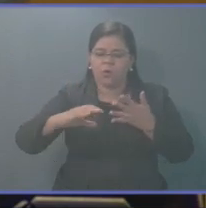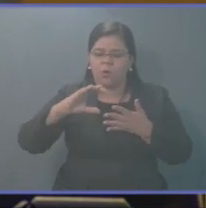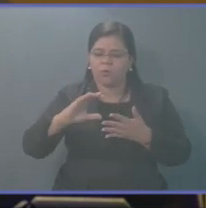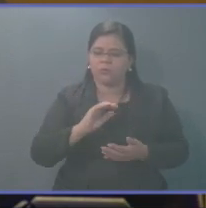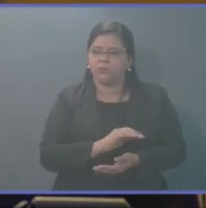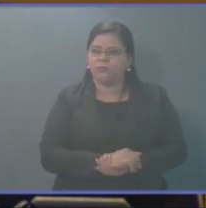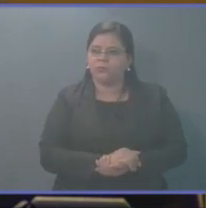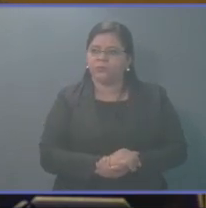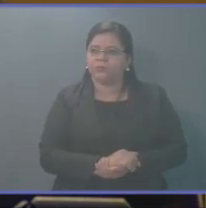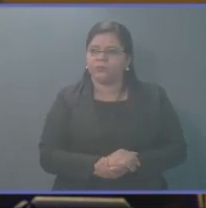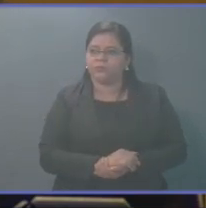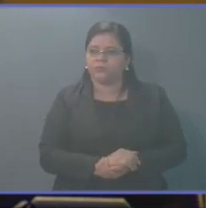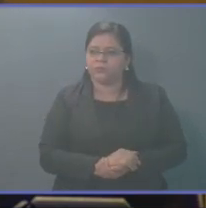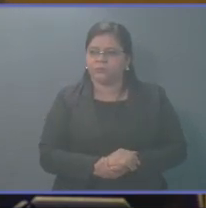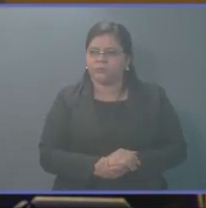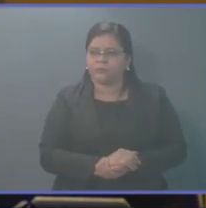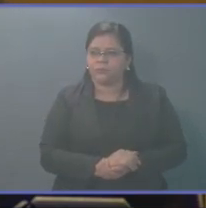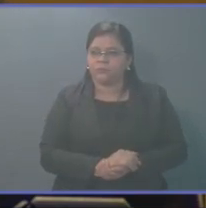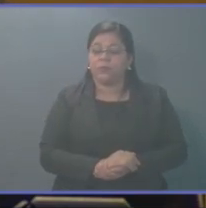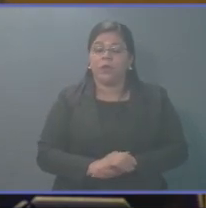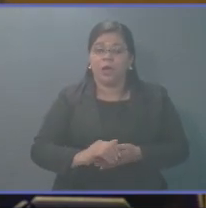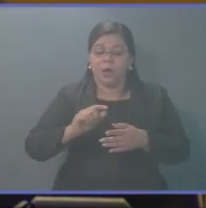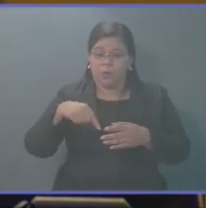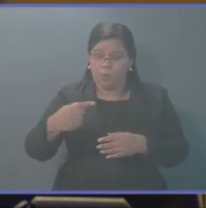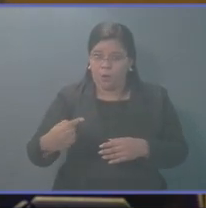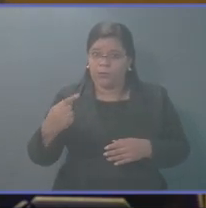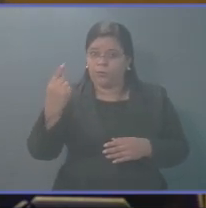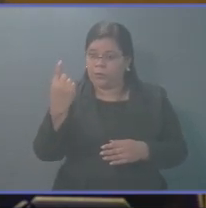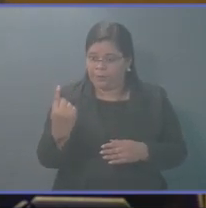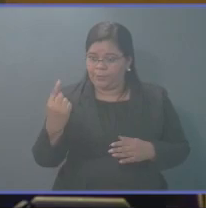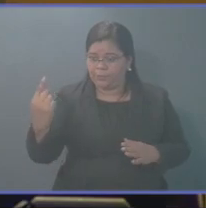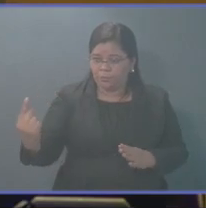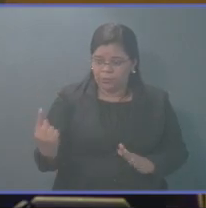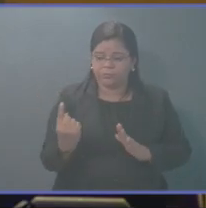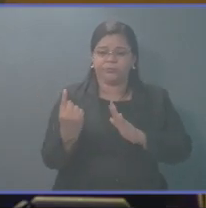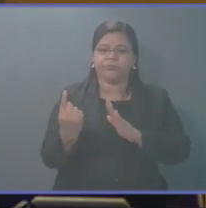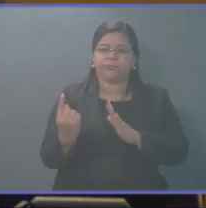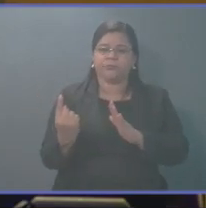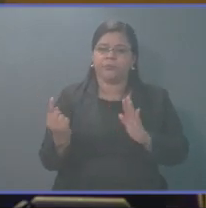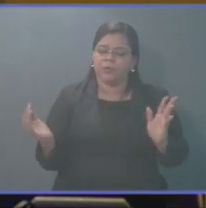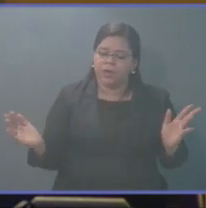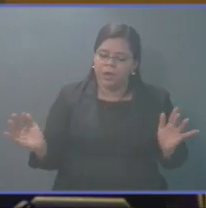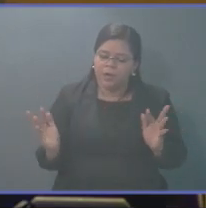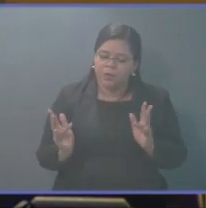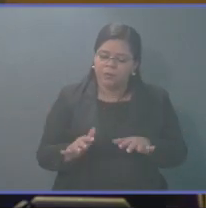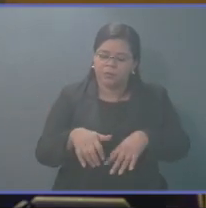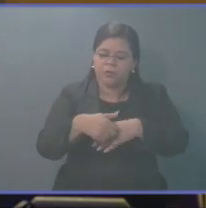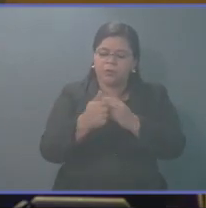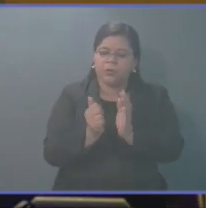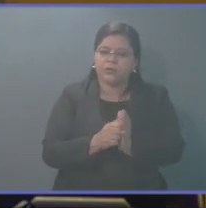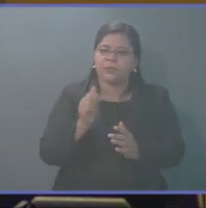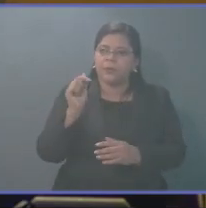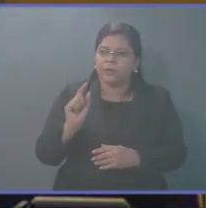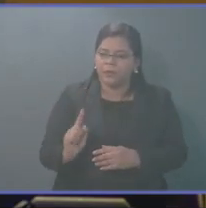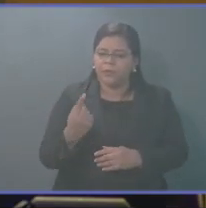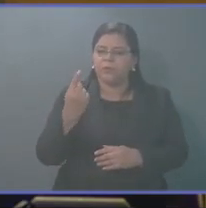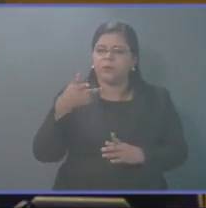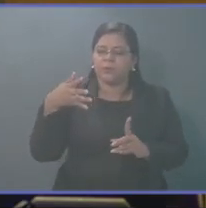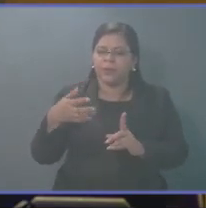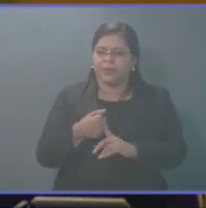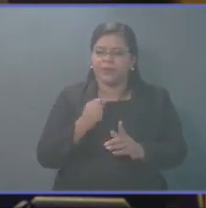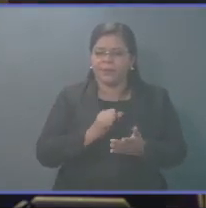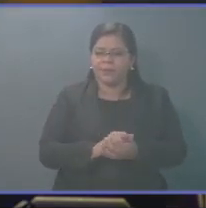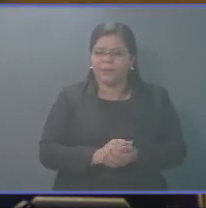Constitución. La interpelación se realizará en la sesión de la Asamblea convocada para ese único